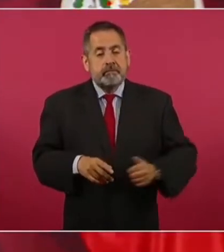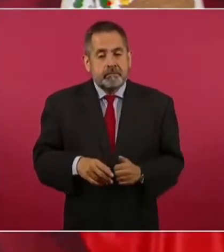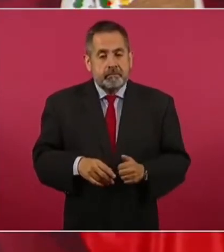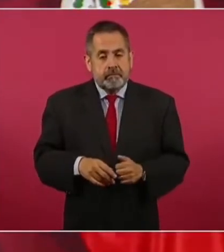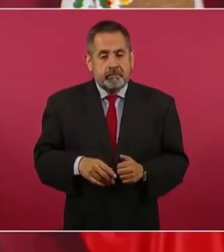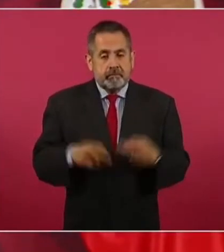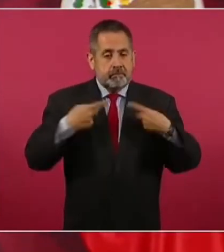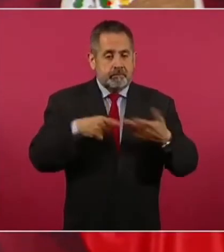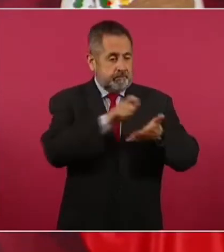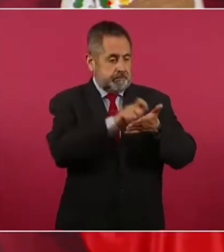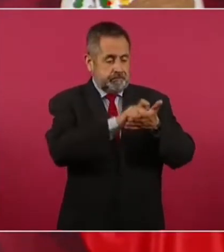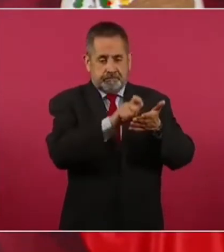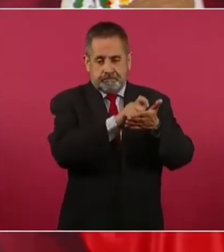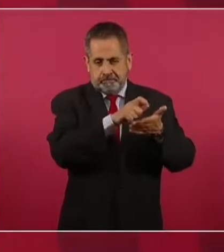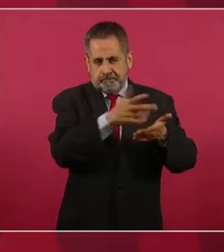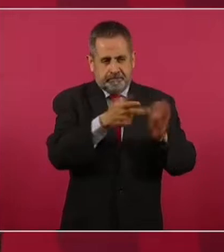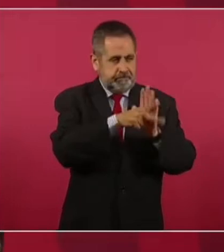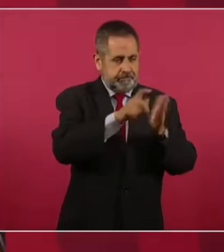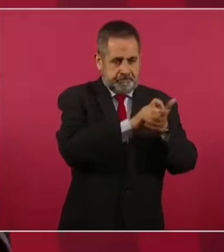un columnista de estos famosos